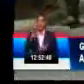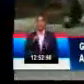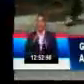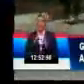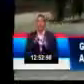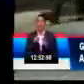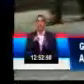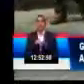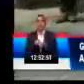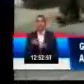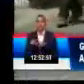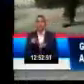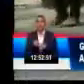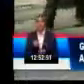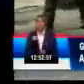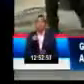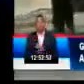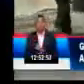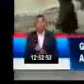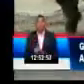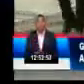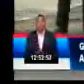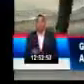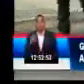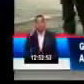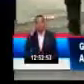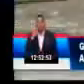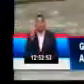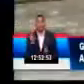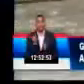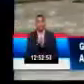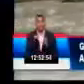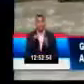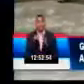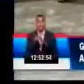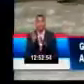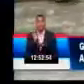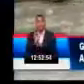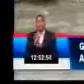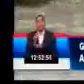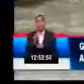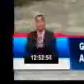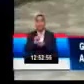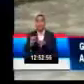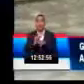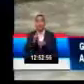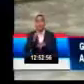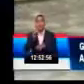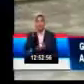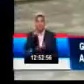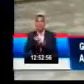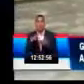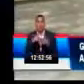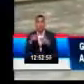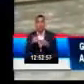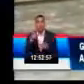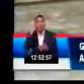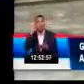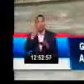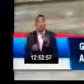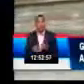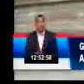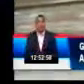repuestos que estaban en ese lugar. A él, el gobierno nacional a través de Banecuador le entregó un crédito por $20,000